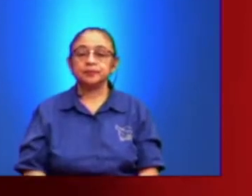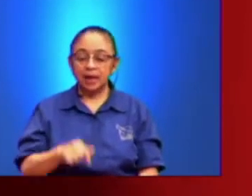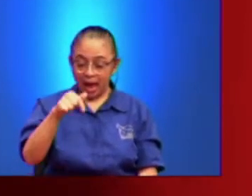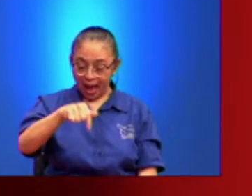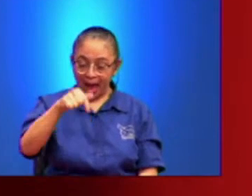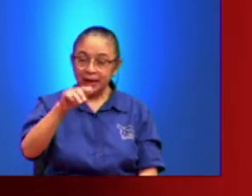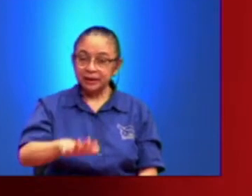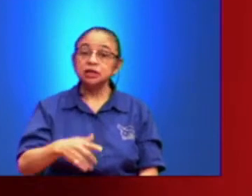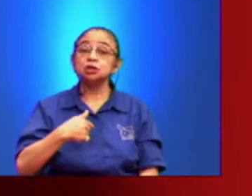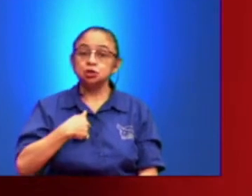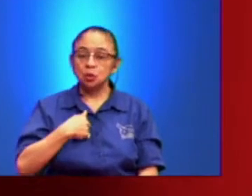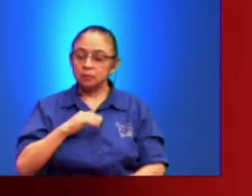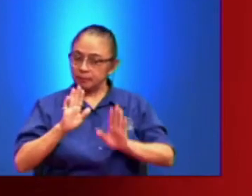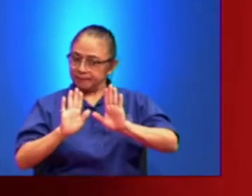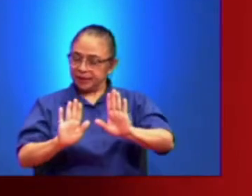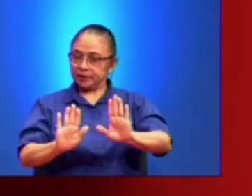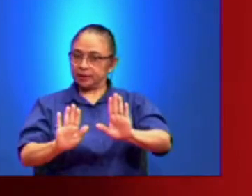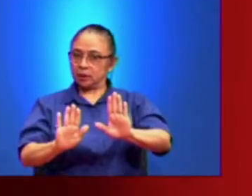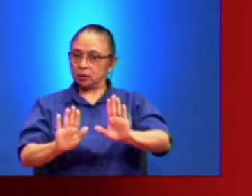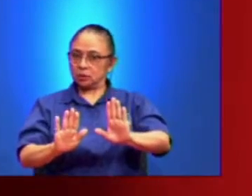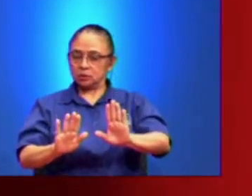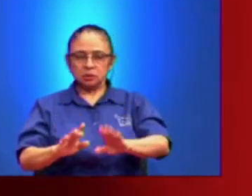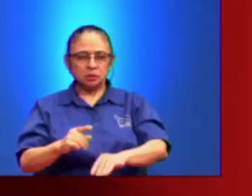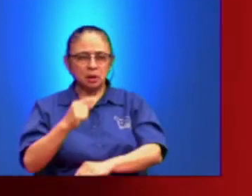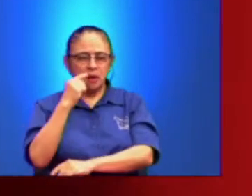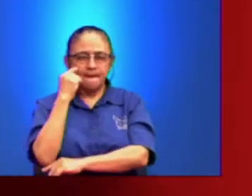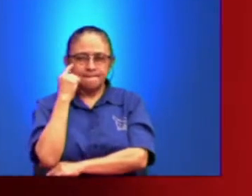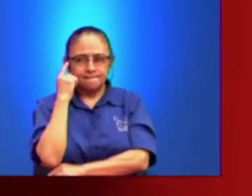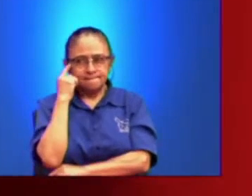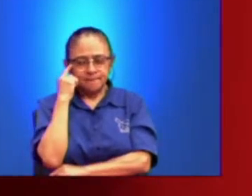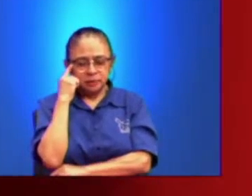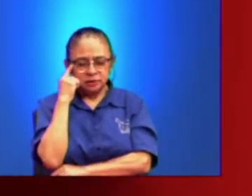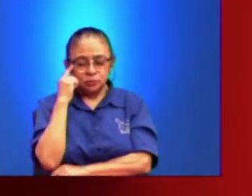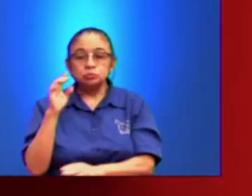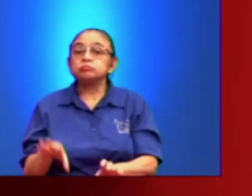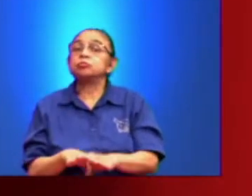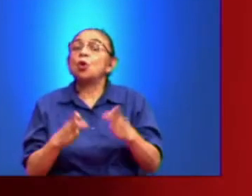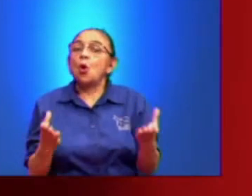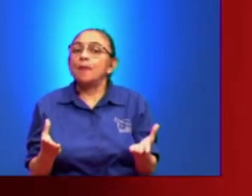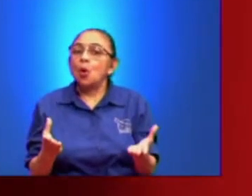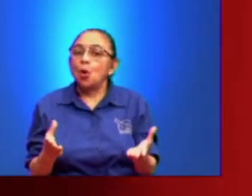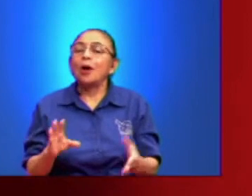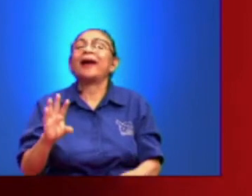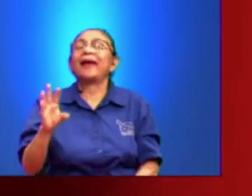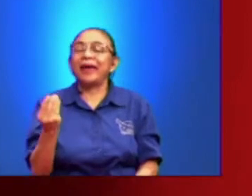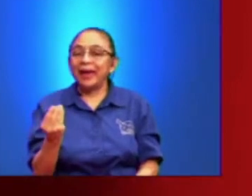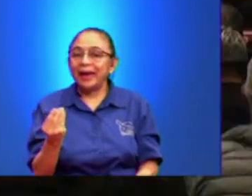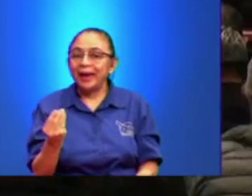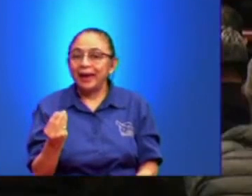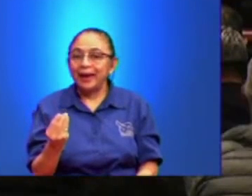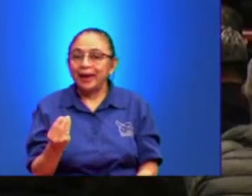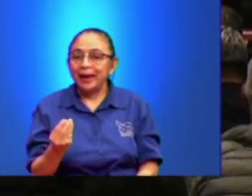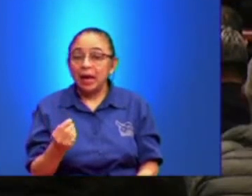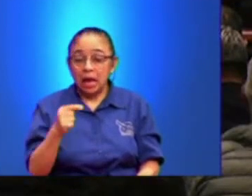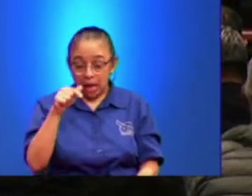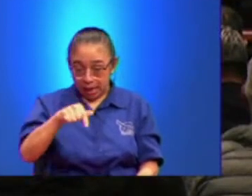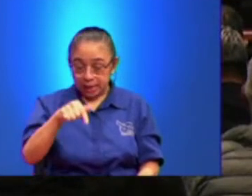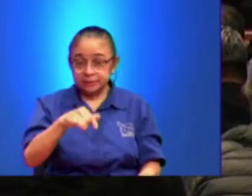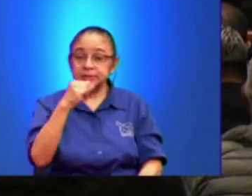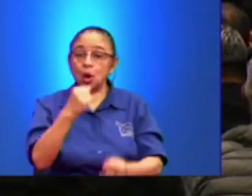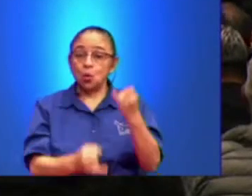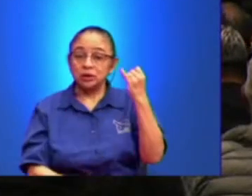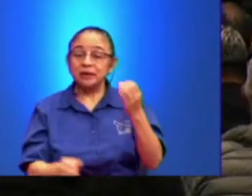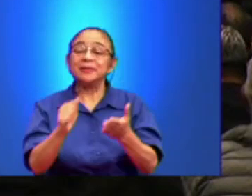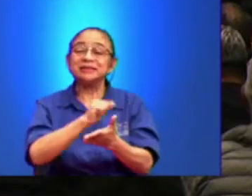quiero detener para ver cómo lo vamos a hacer qué es lo que vamos a hacer en esta última santa